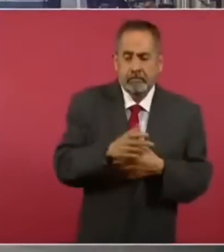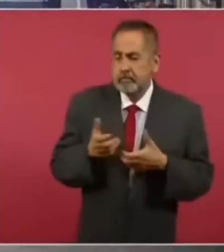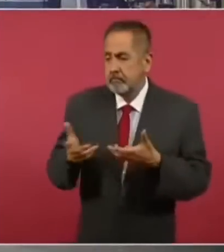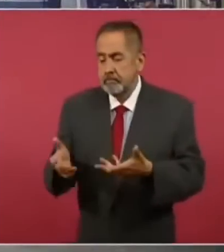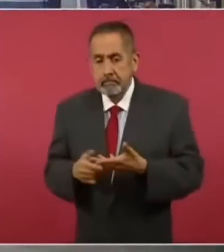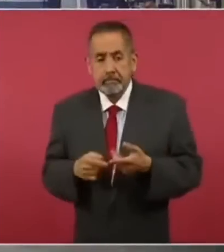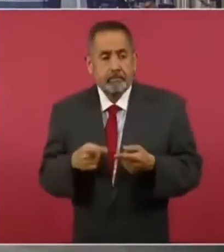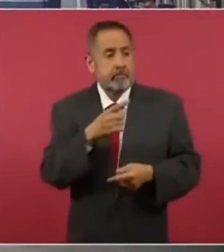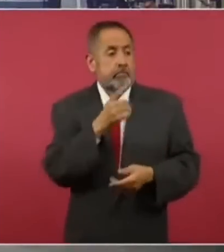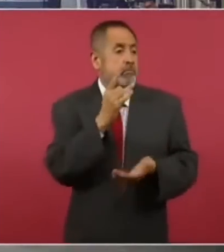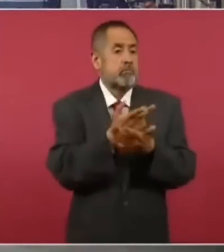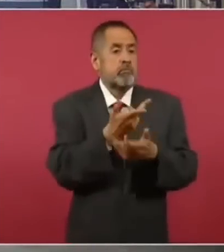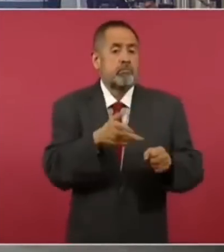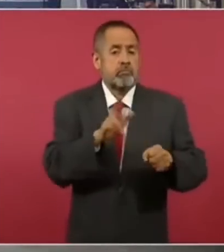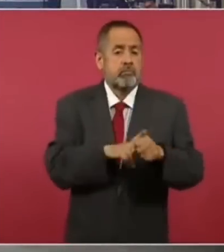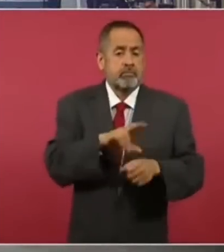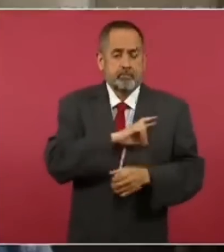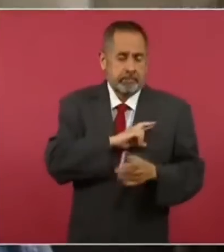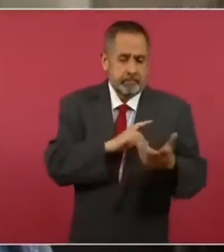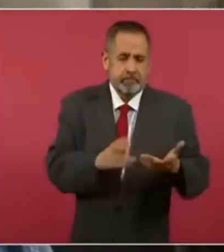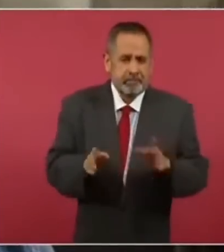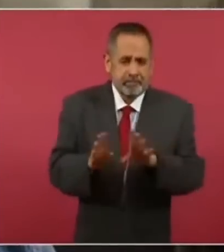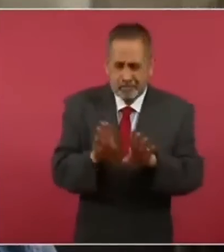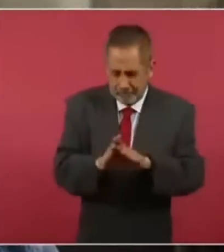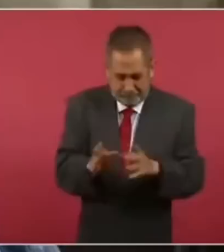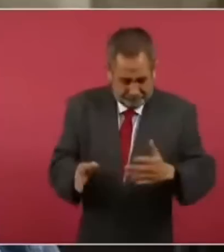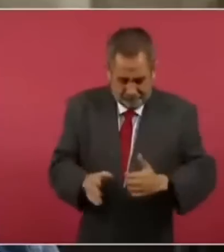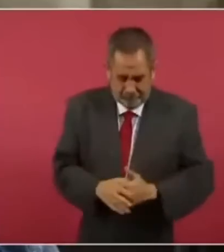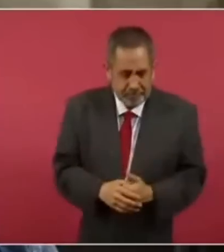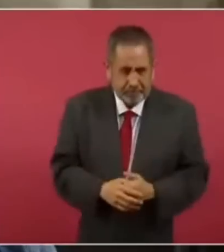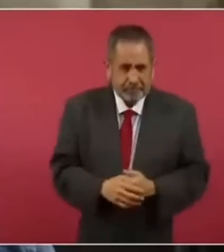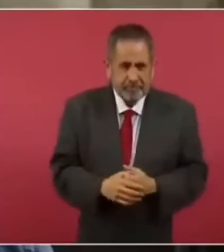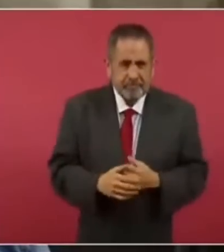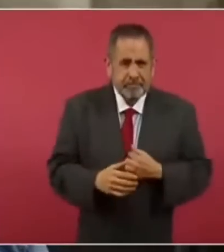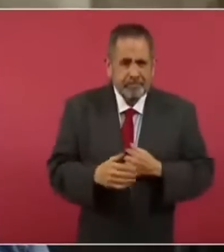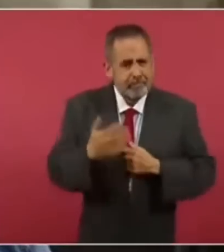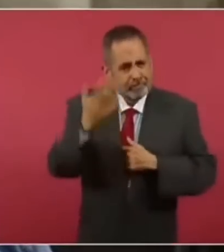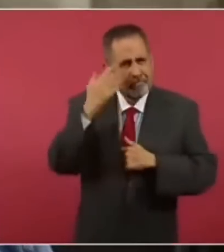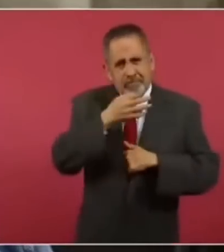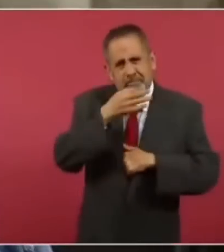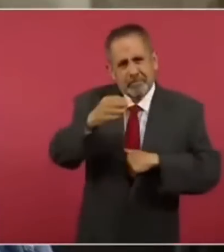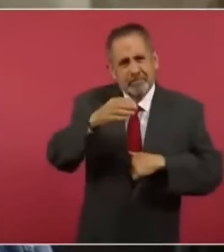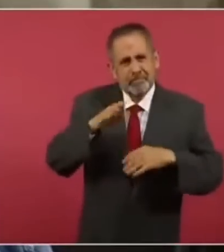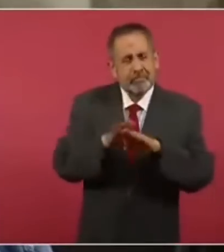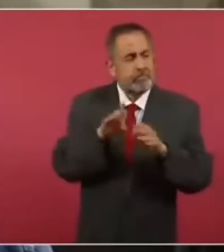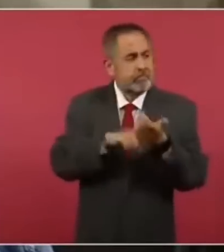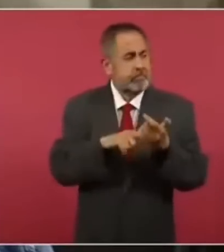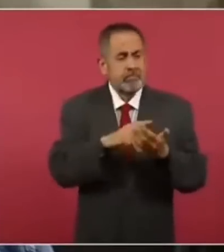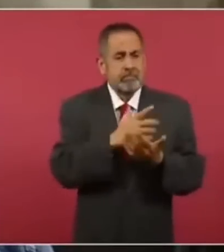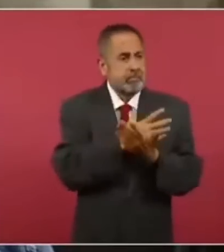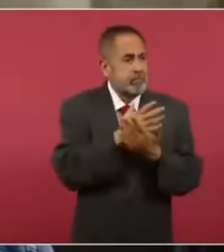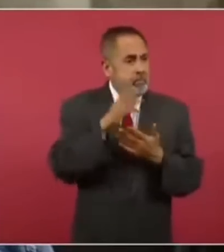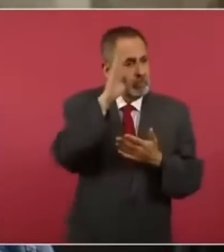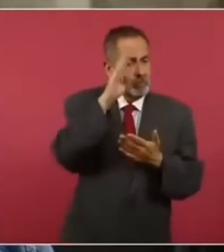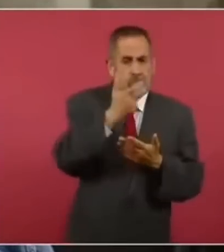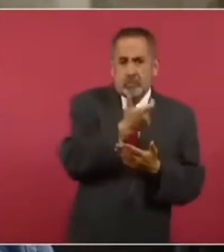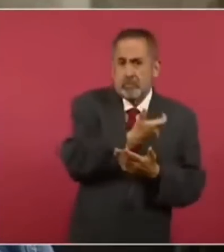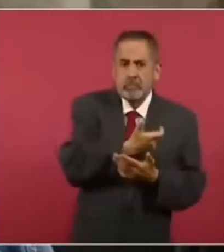es esta clínica privada. ¿Cómo lo han alertado de estos cobros excesivos? ¿Lo